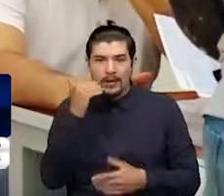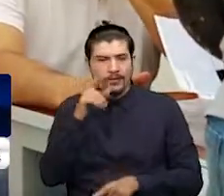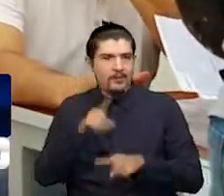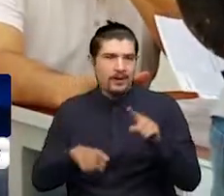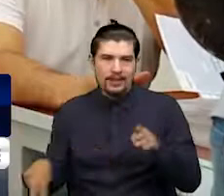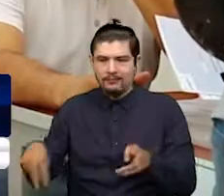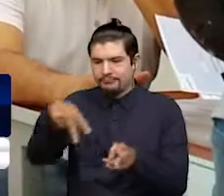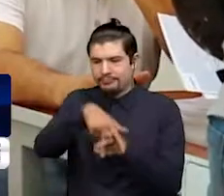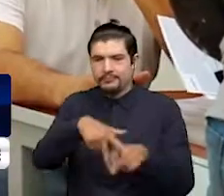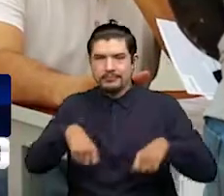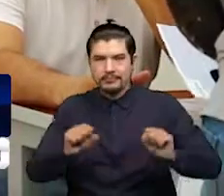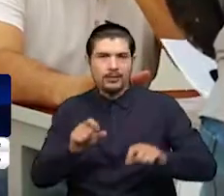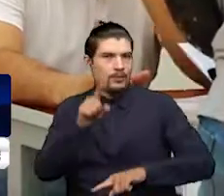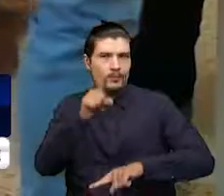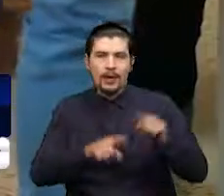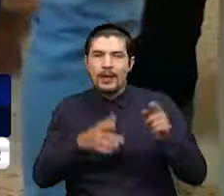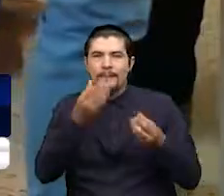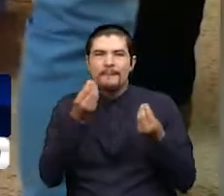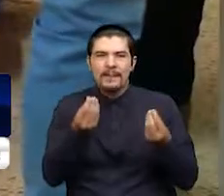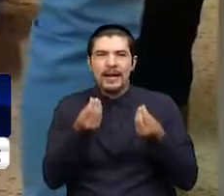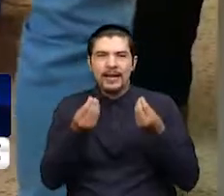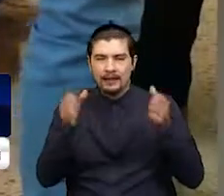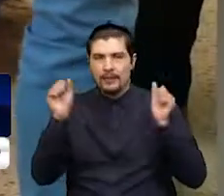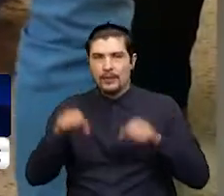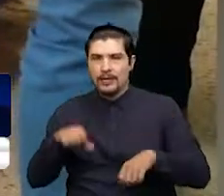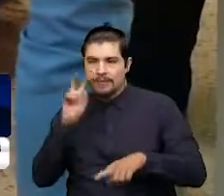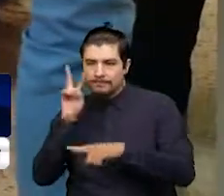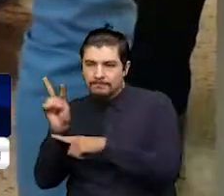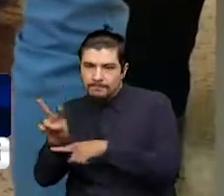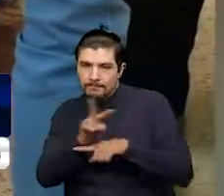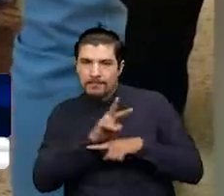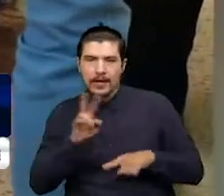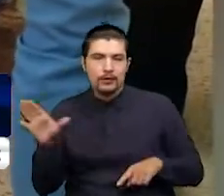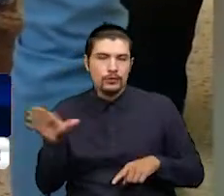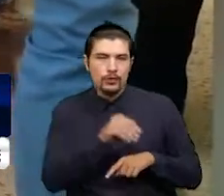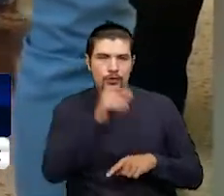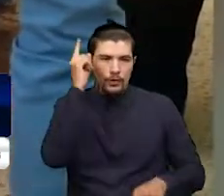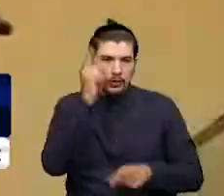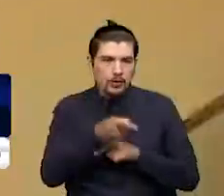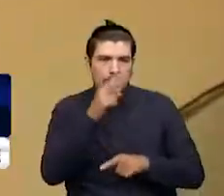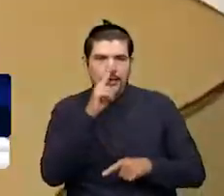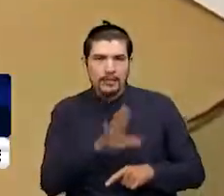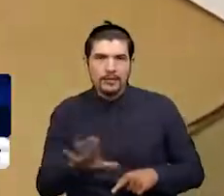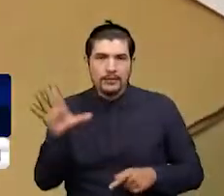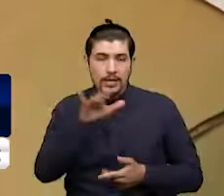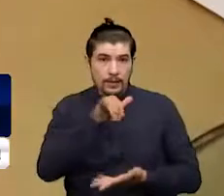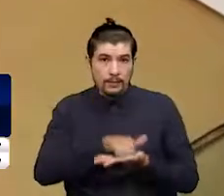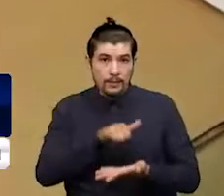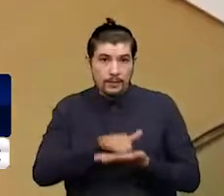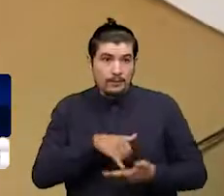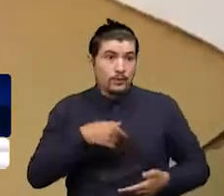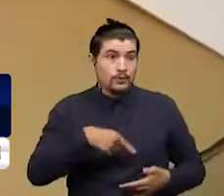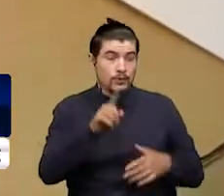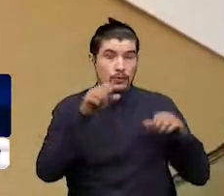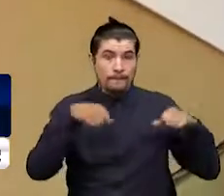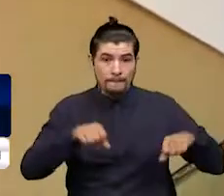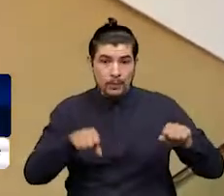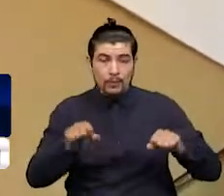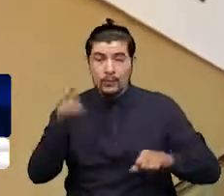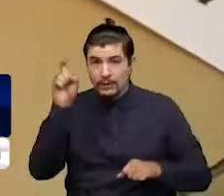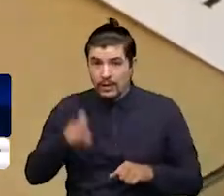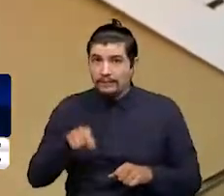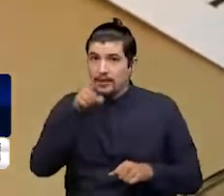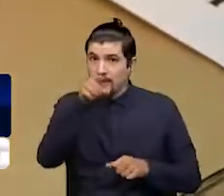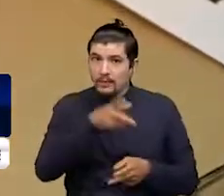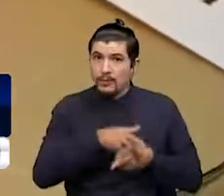poder brindar esa seguridad también del orden nacional. Y de esa manera los motociclistas tendrán que tener precaución